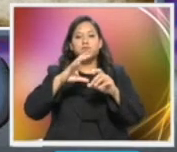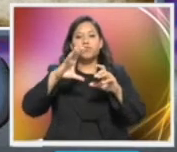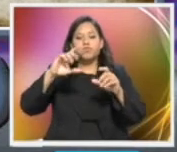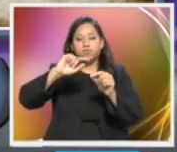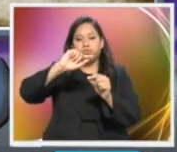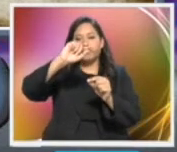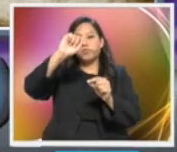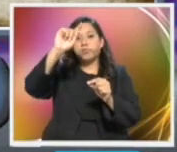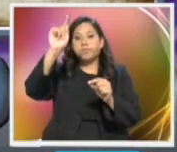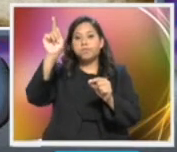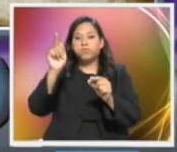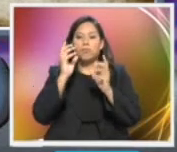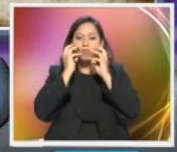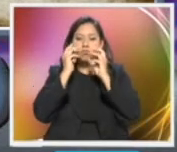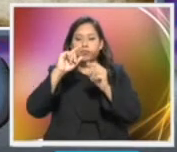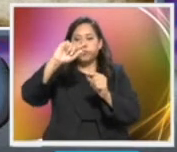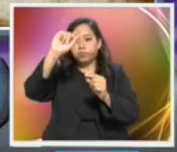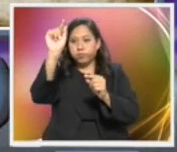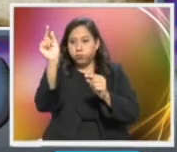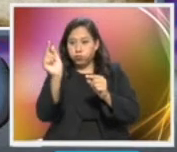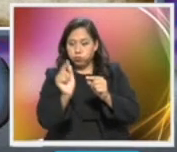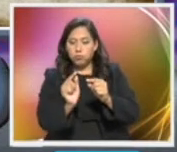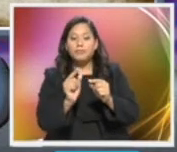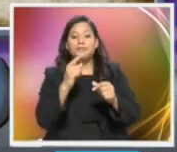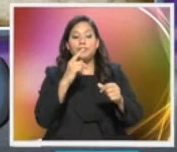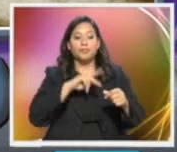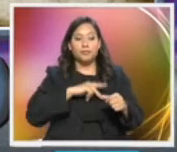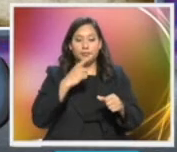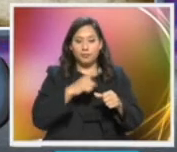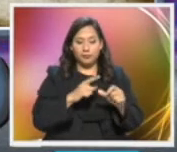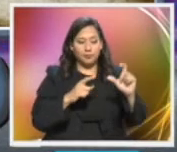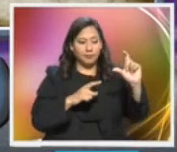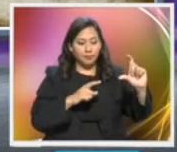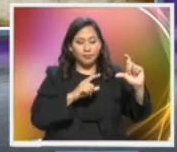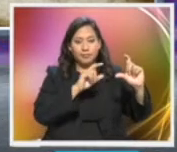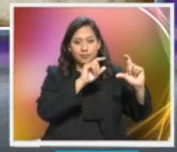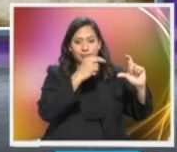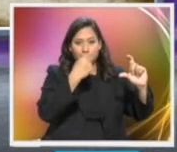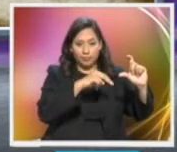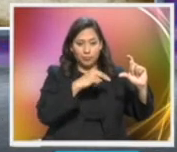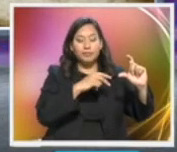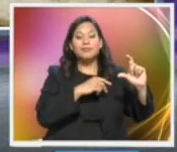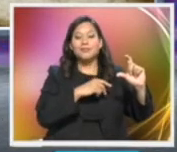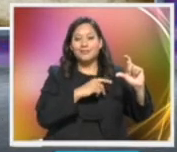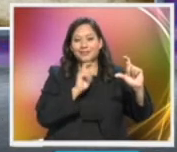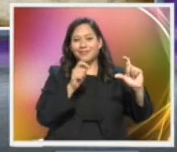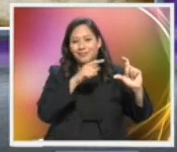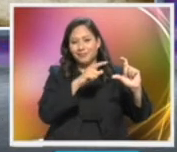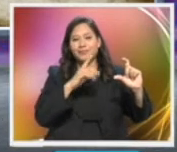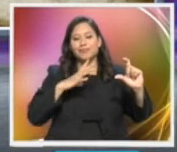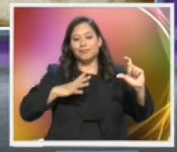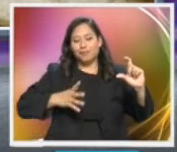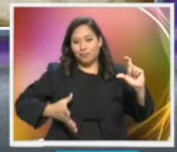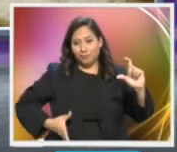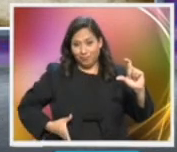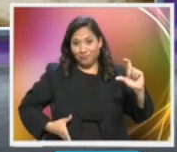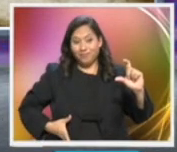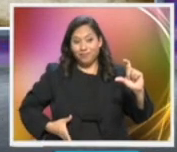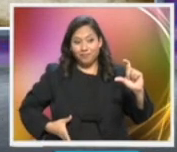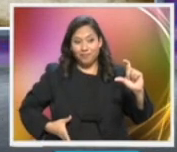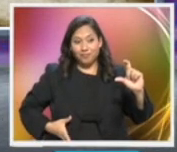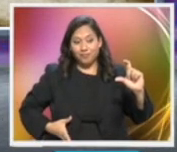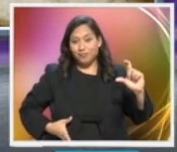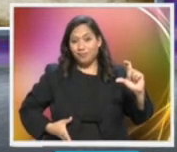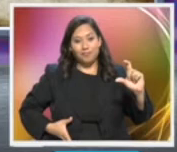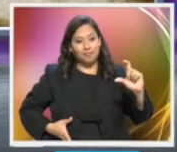sobre todo cuando vienen en la primera letra de tu nombre o de un escrito, se refiere a un orgullo que está